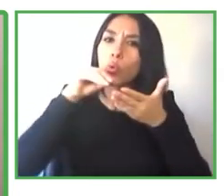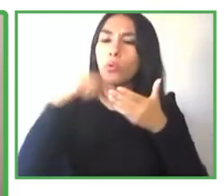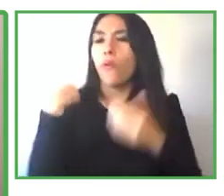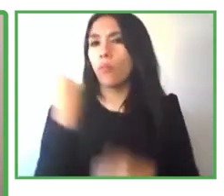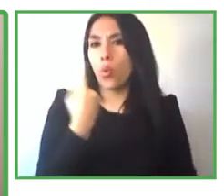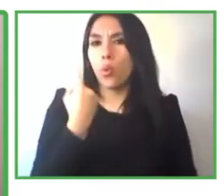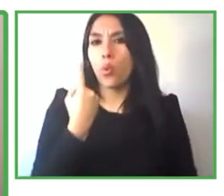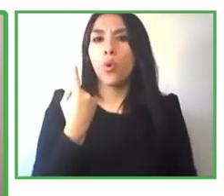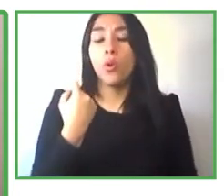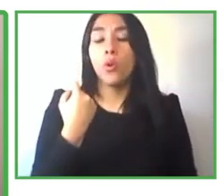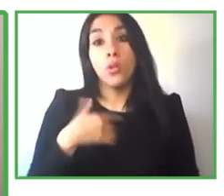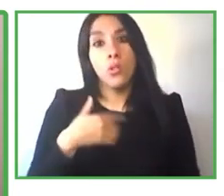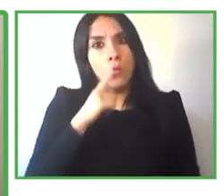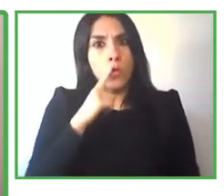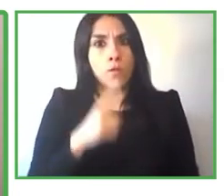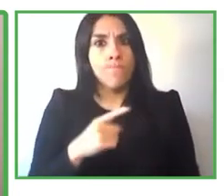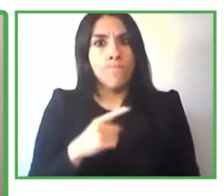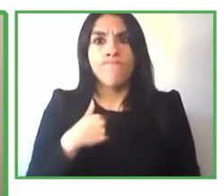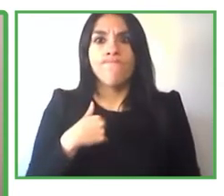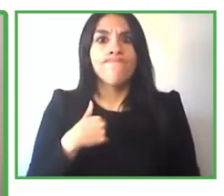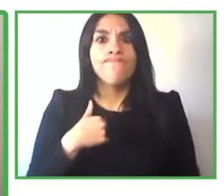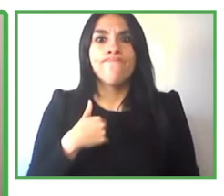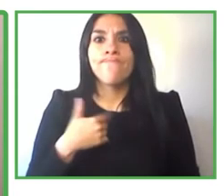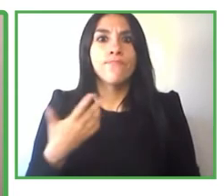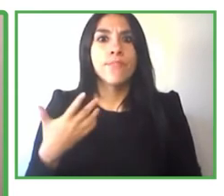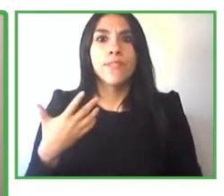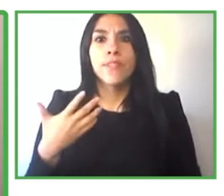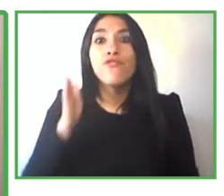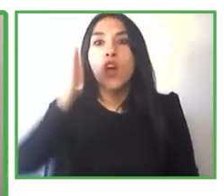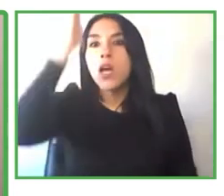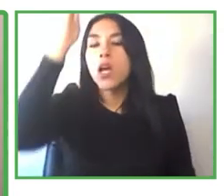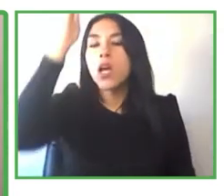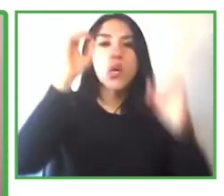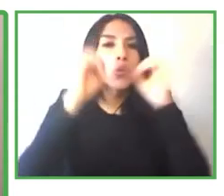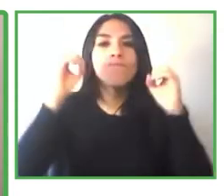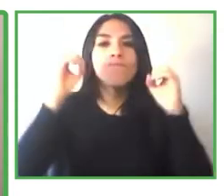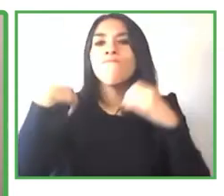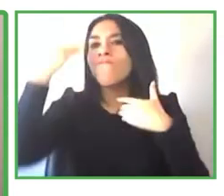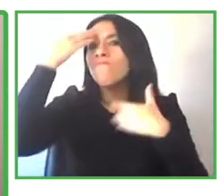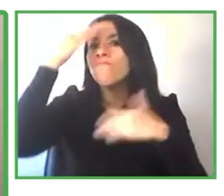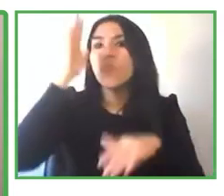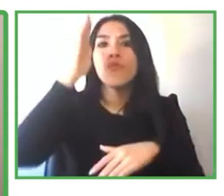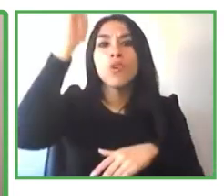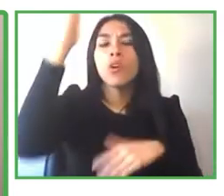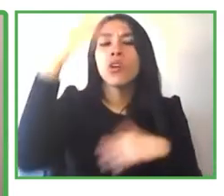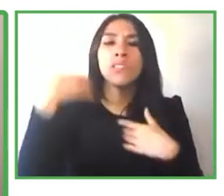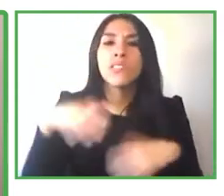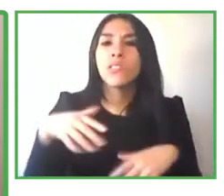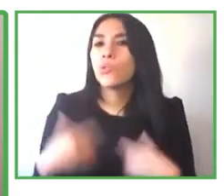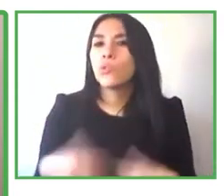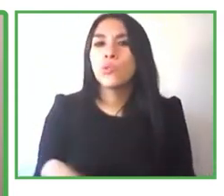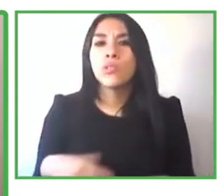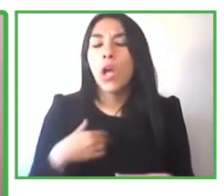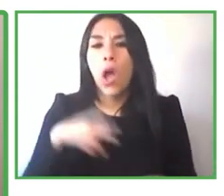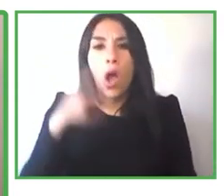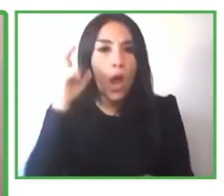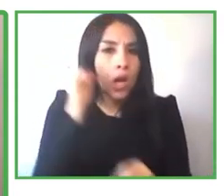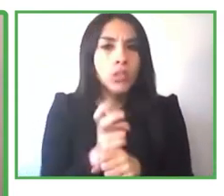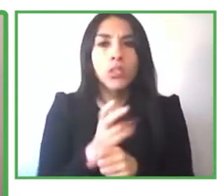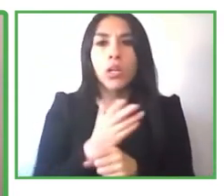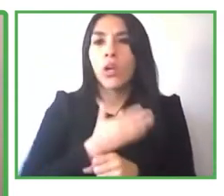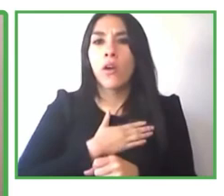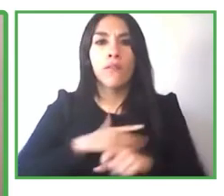punto muy, muy terrible en mi vida. Pero después entré a Trinity College y encontré este curso para personas